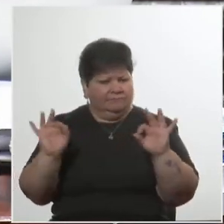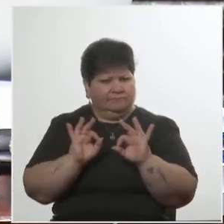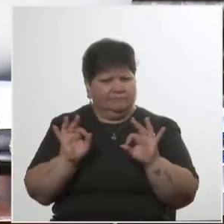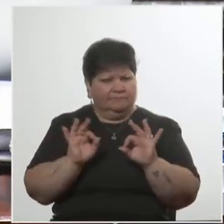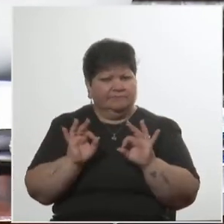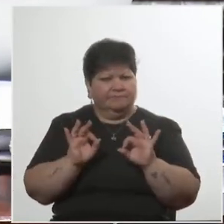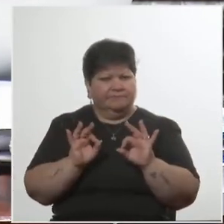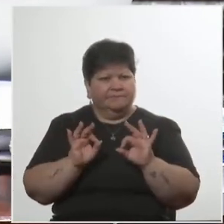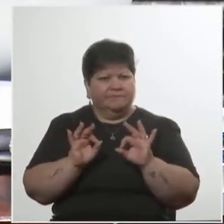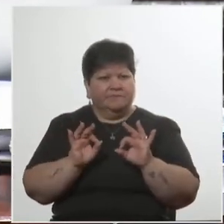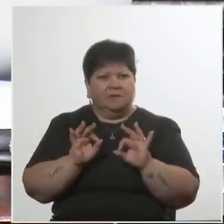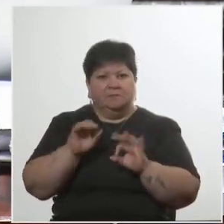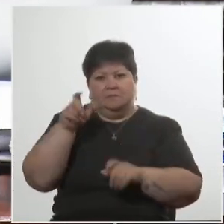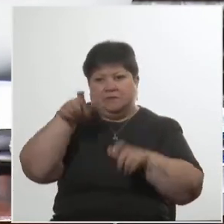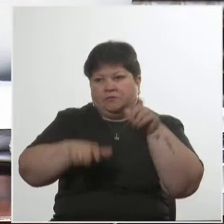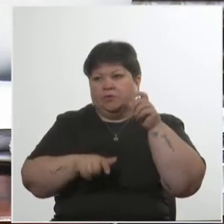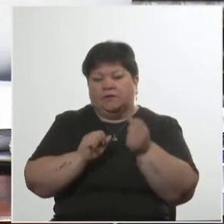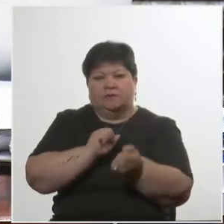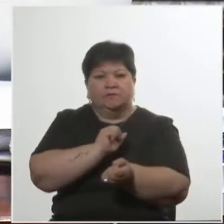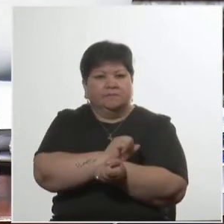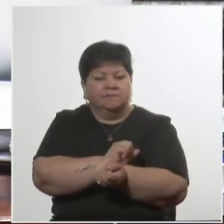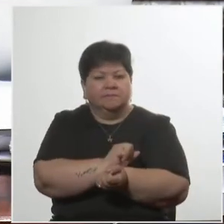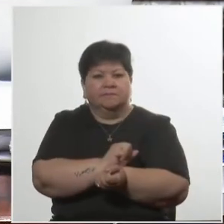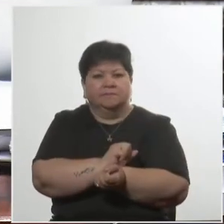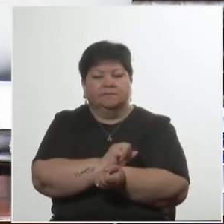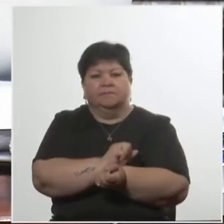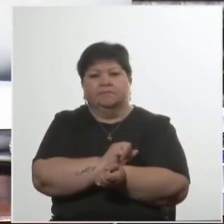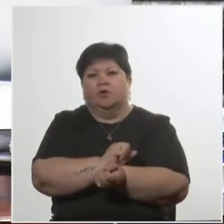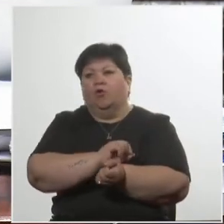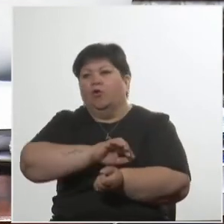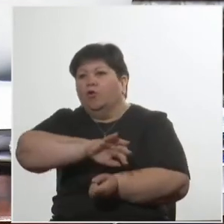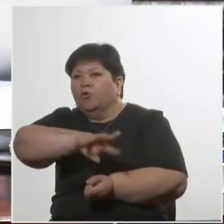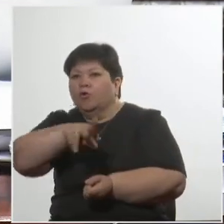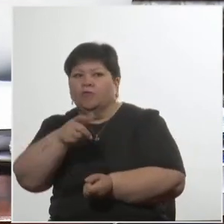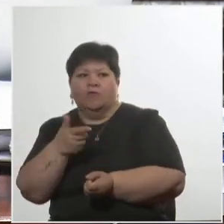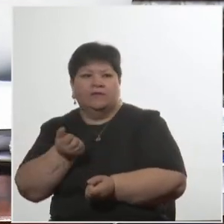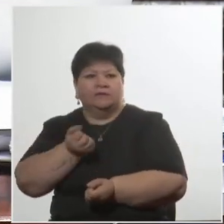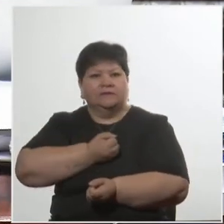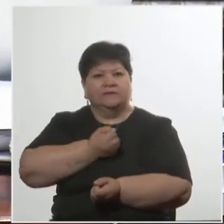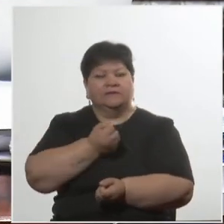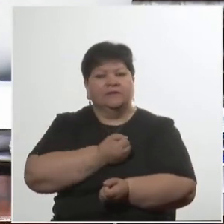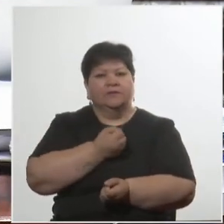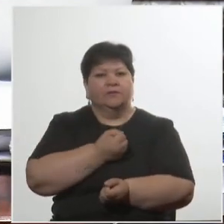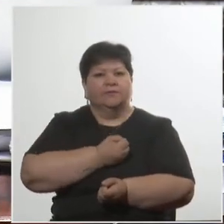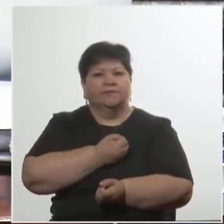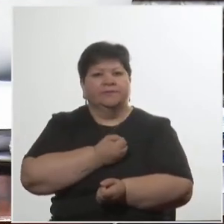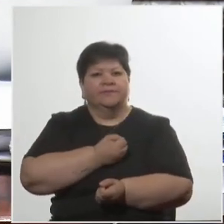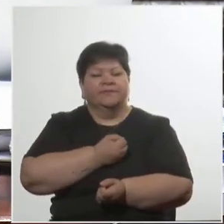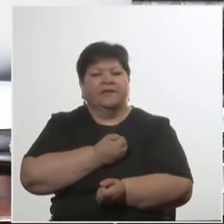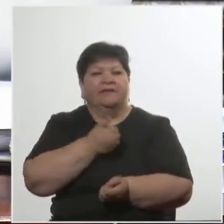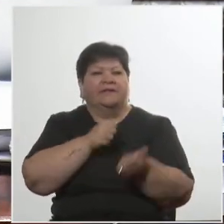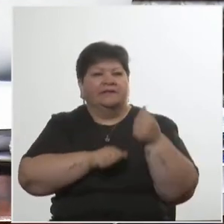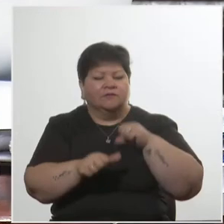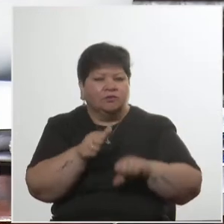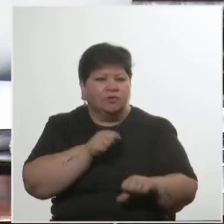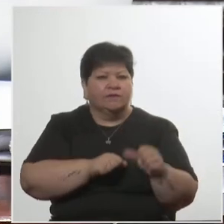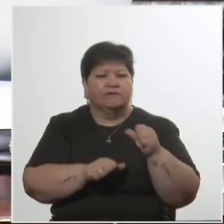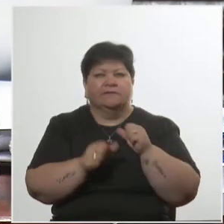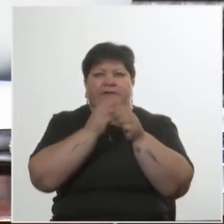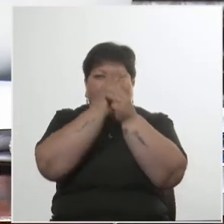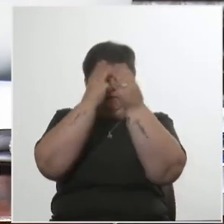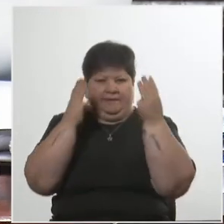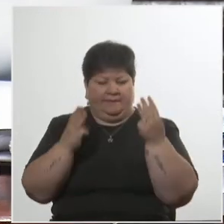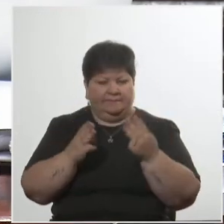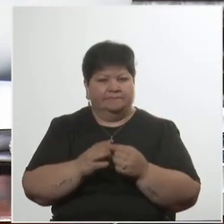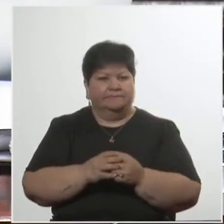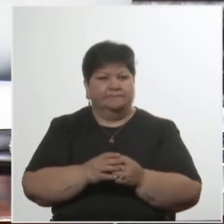estuvieron detenidas en la cárcel del pueblo Quienes fueron Víctimas de robos de asesinatos de lesiones en general